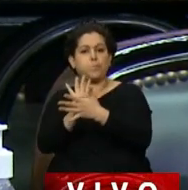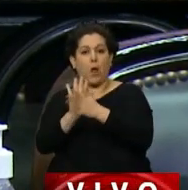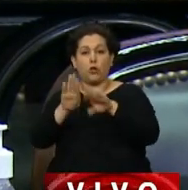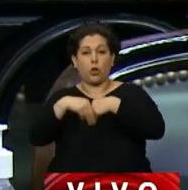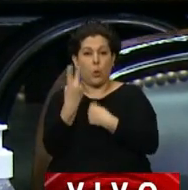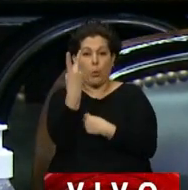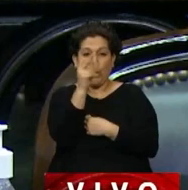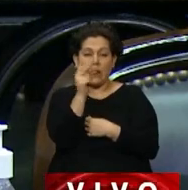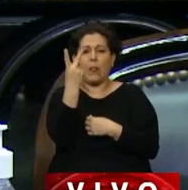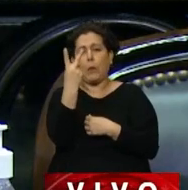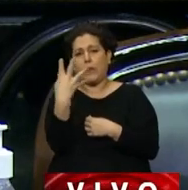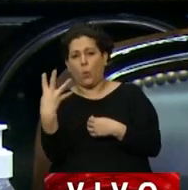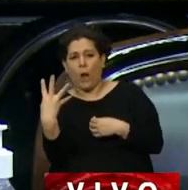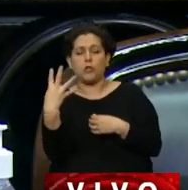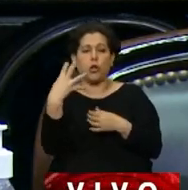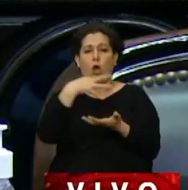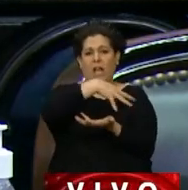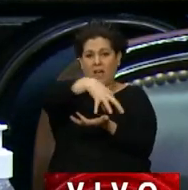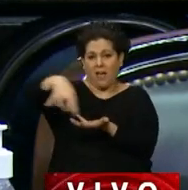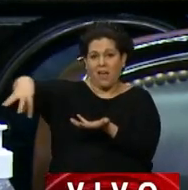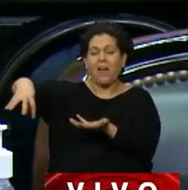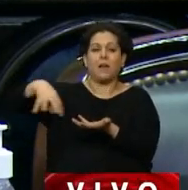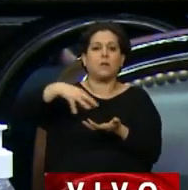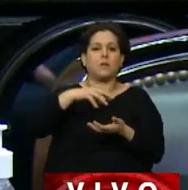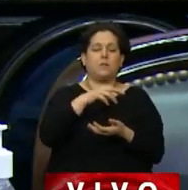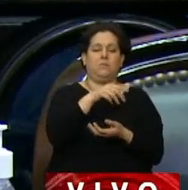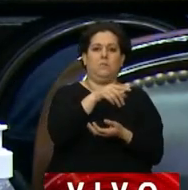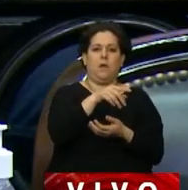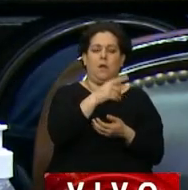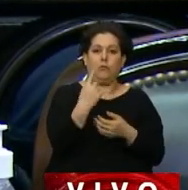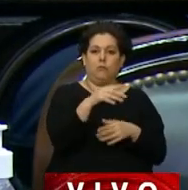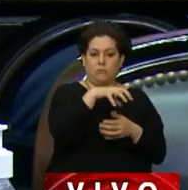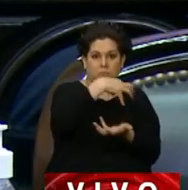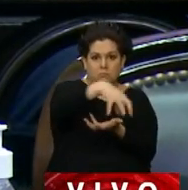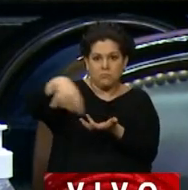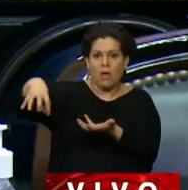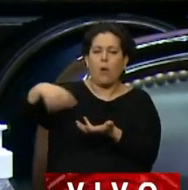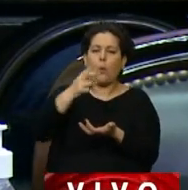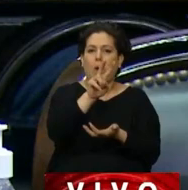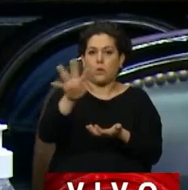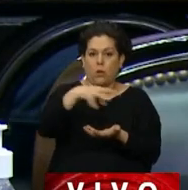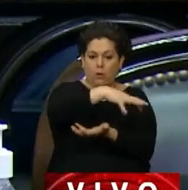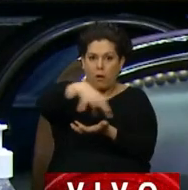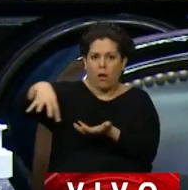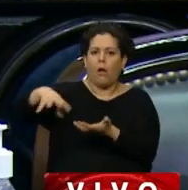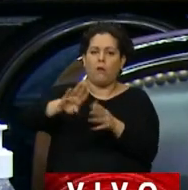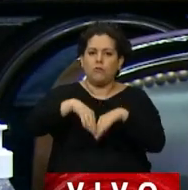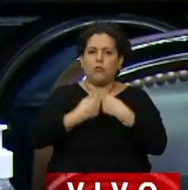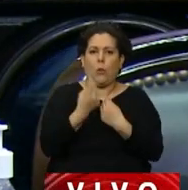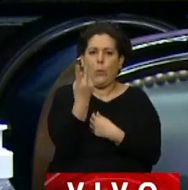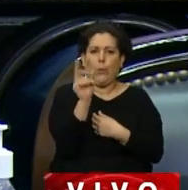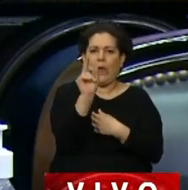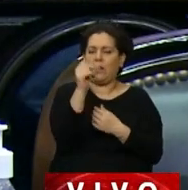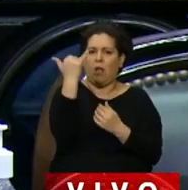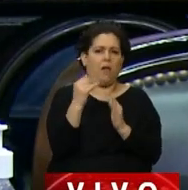20, de los 24, 20 distritos electorales que tiene la Argentina, en 20 de ellos la totalidad de la oferta